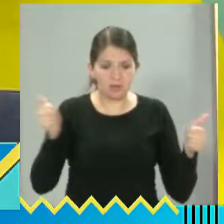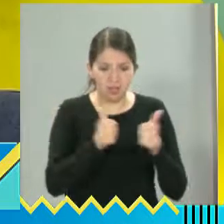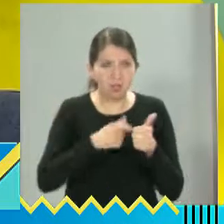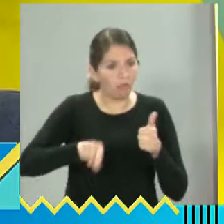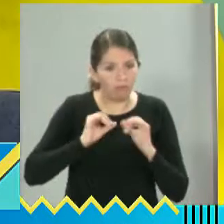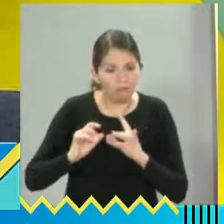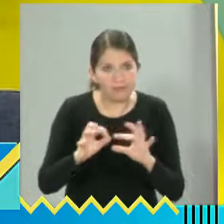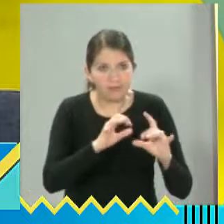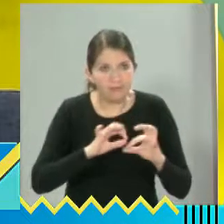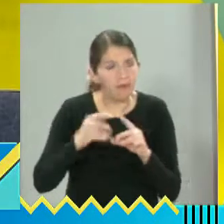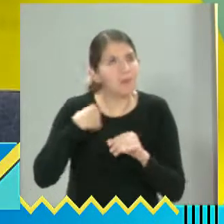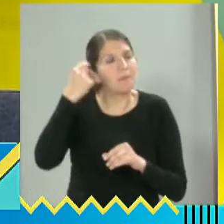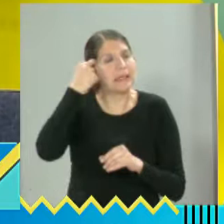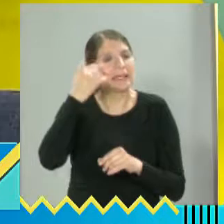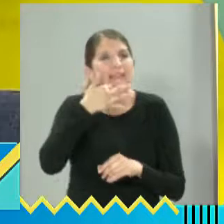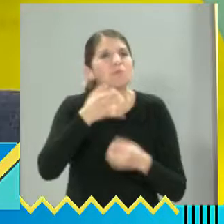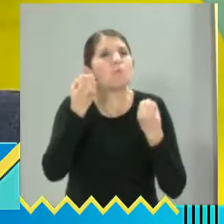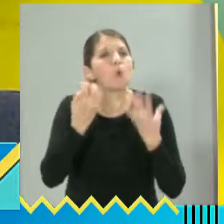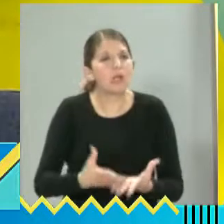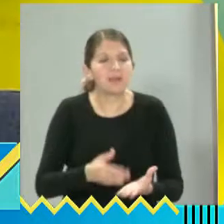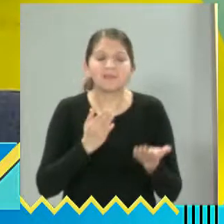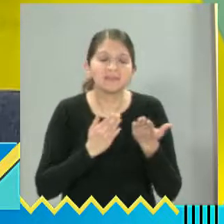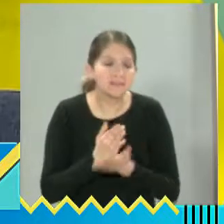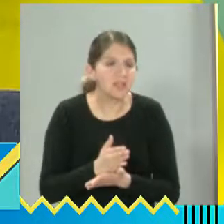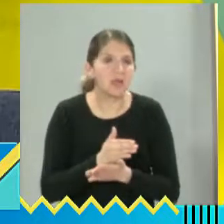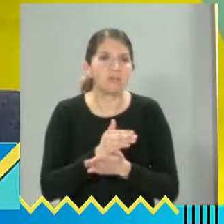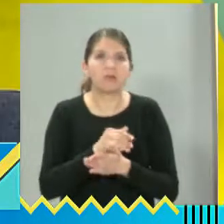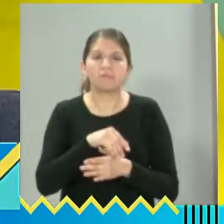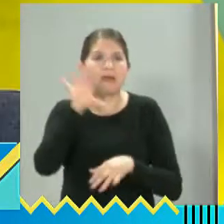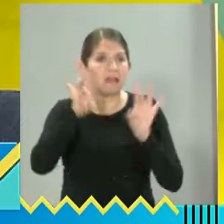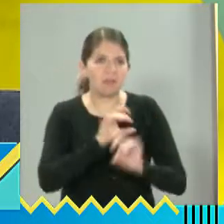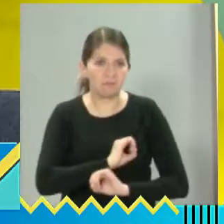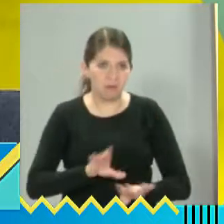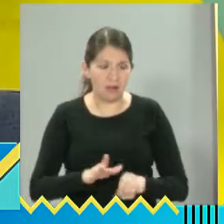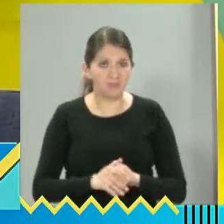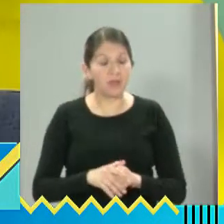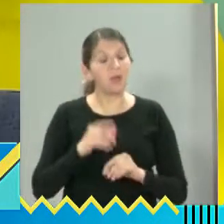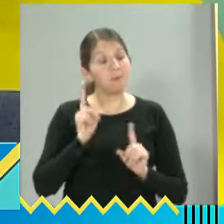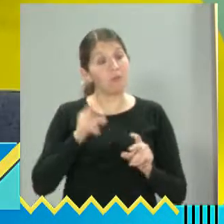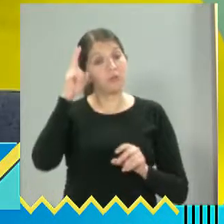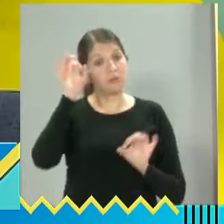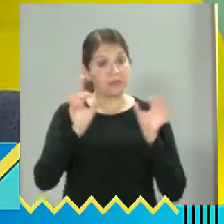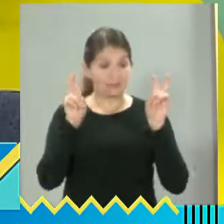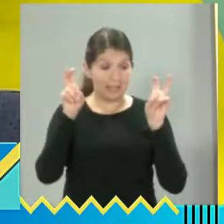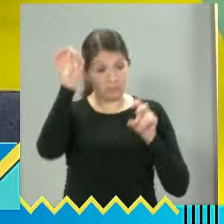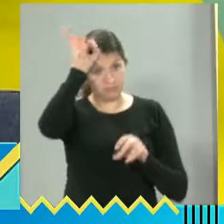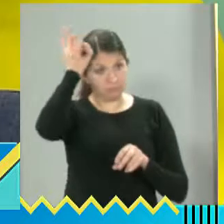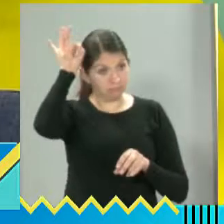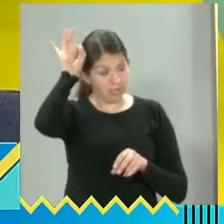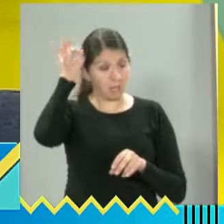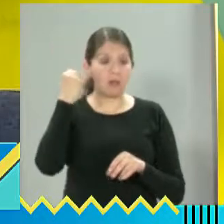sí te puedo decir con certeza, hay una teoría dentro del mundo de las neurociencias que se llama la hipótesis del marcador